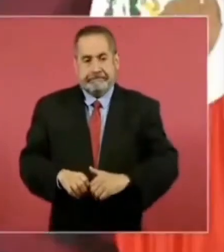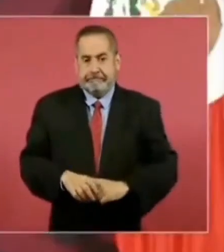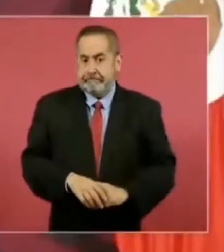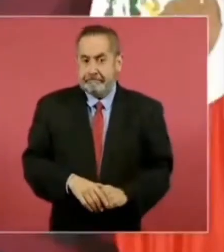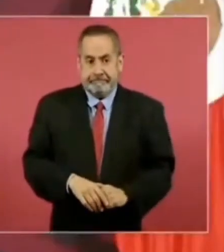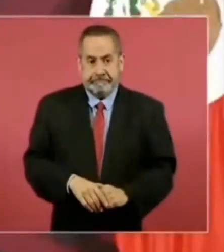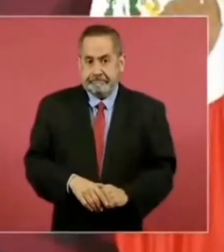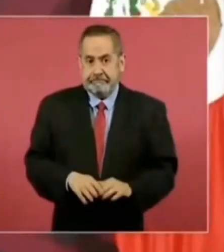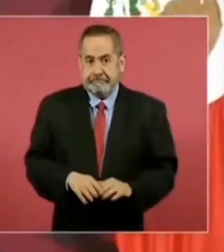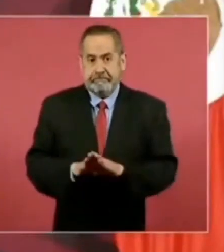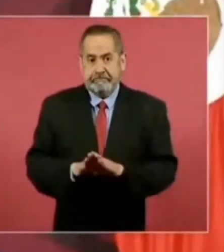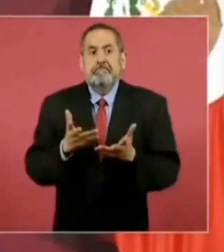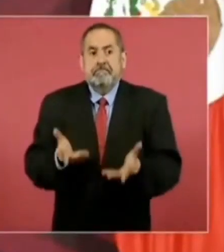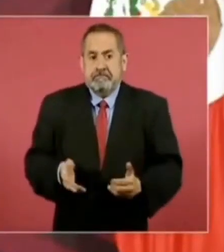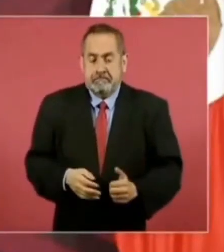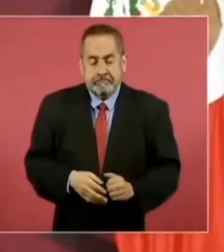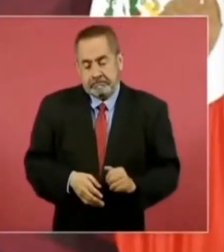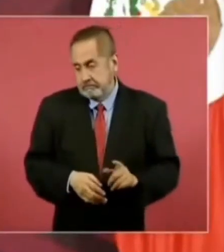¿Cómo lo hacemos?